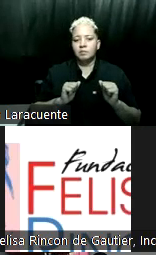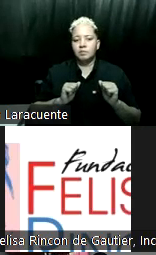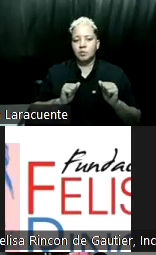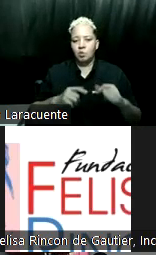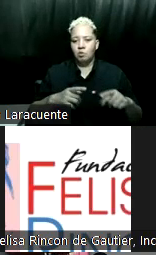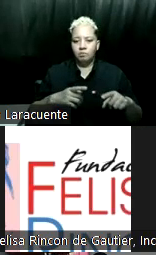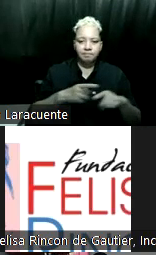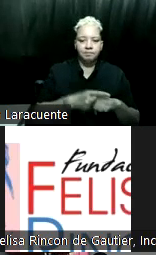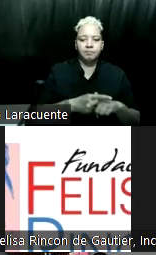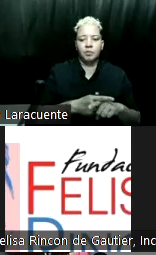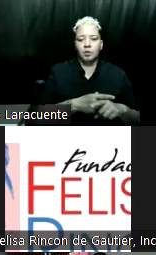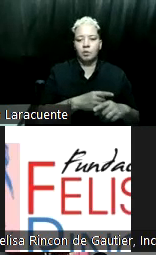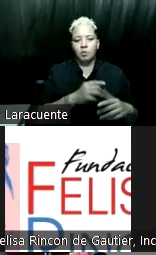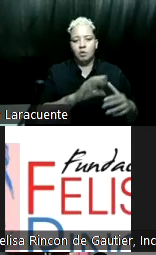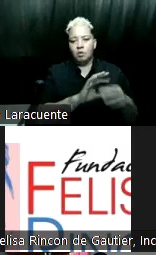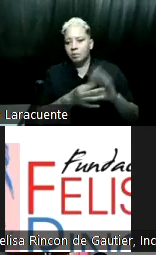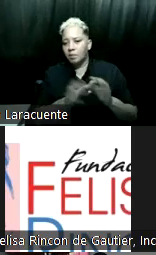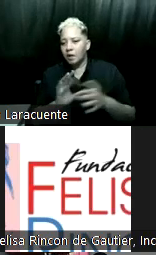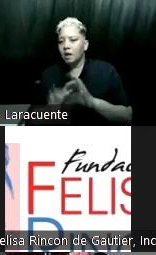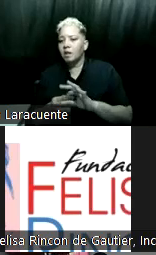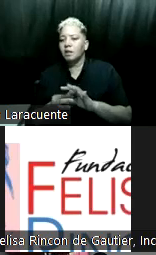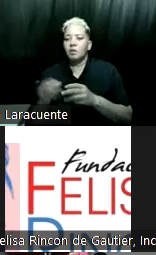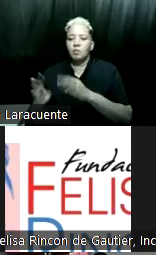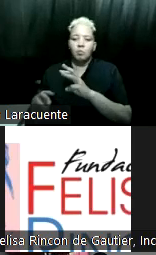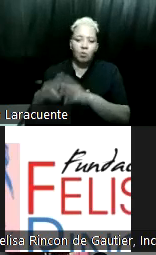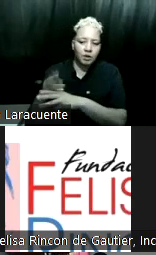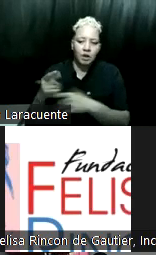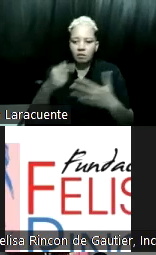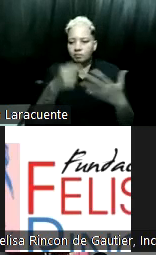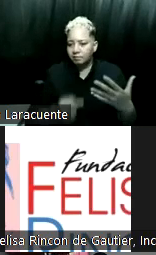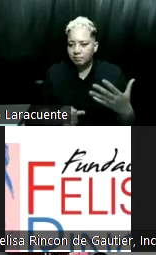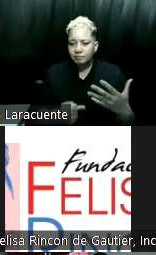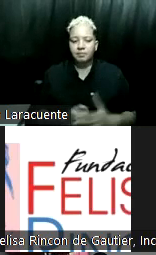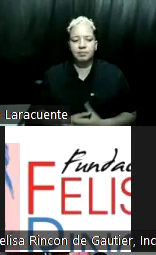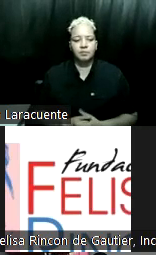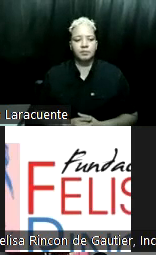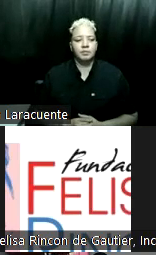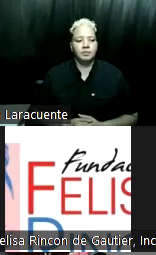un mundial o cosas por el estilo, ¿verdad?